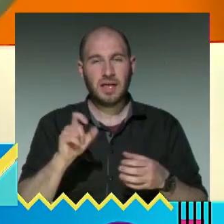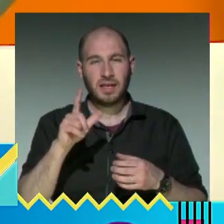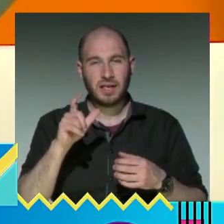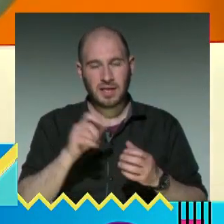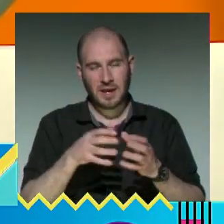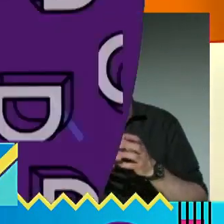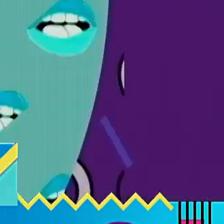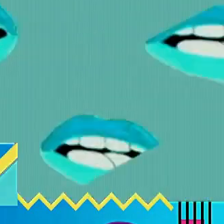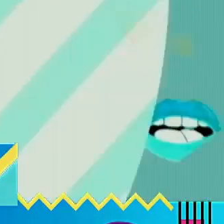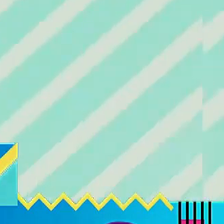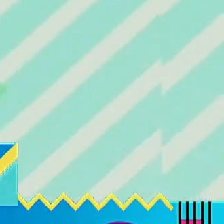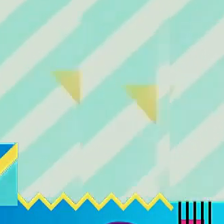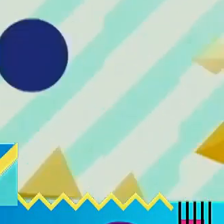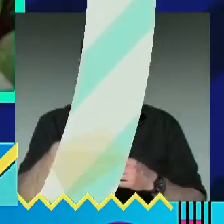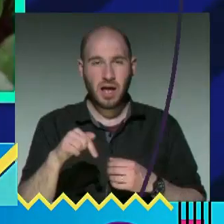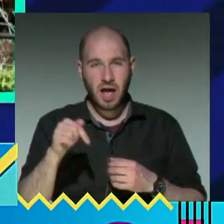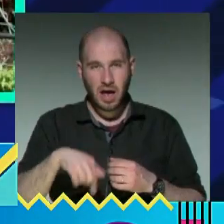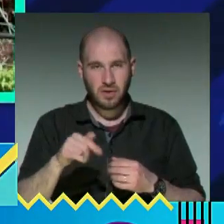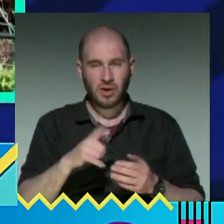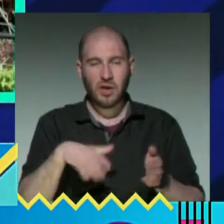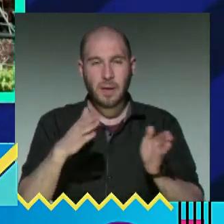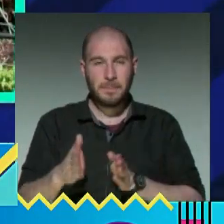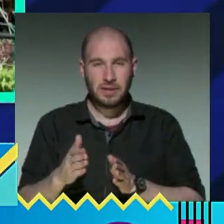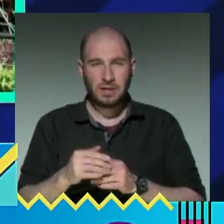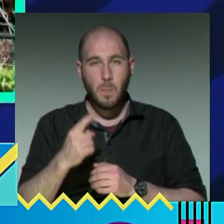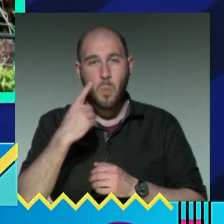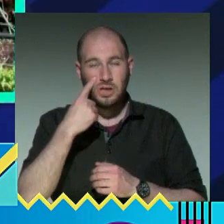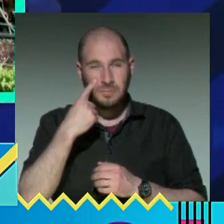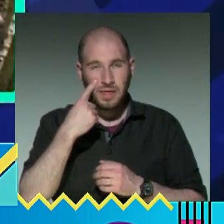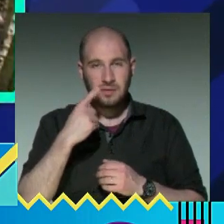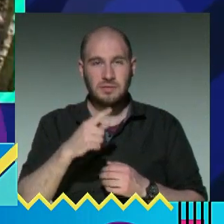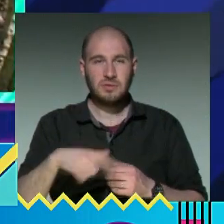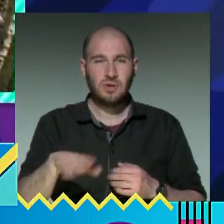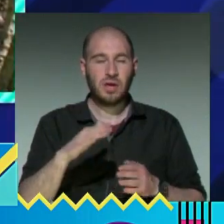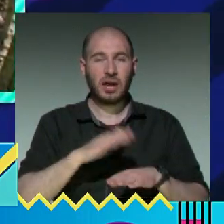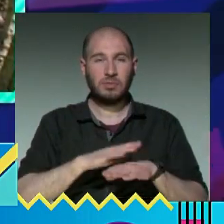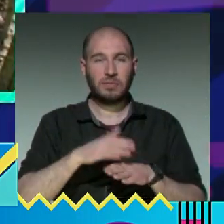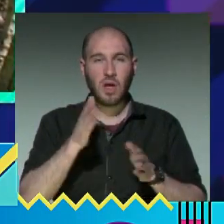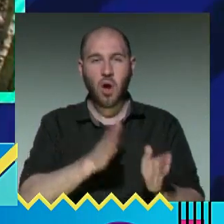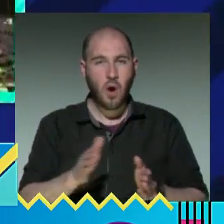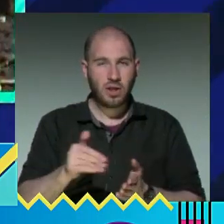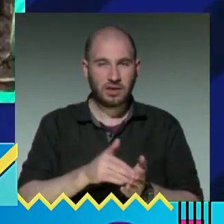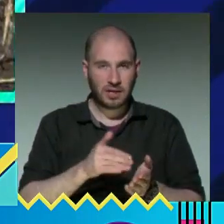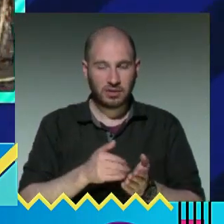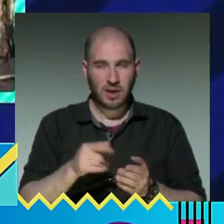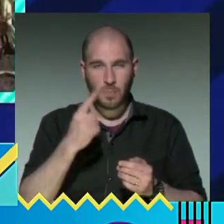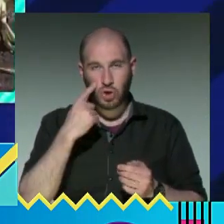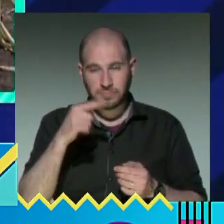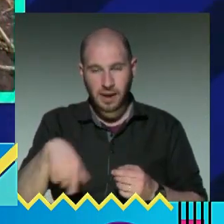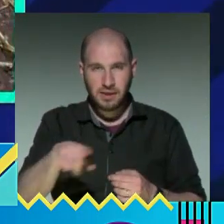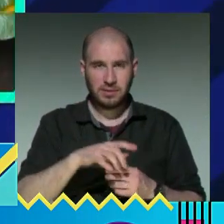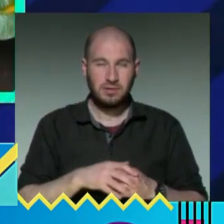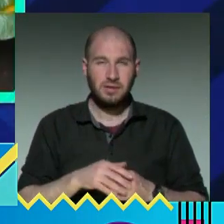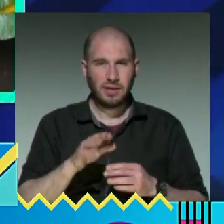año pasado. En este momento estamos en la fase en donde los municipios están haciendo sus planes de ordenamiento municipal con toda